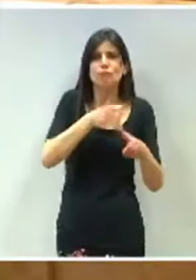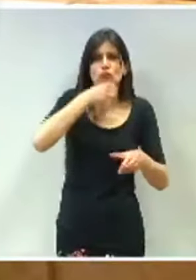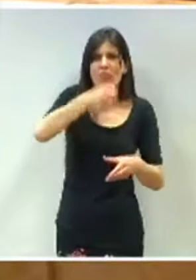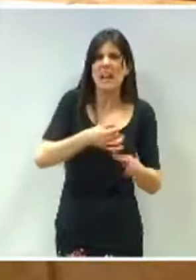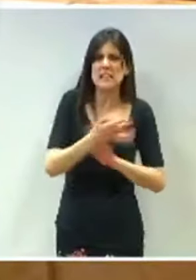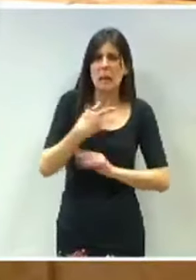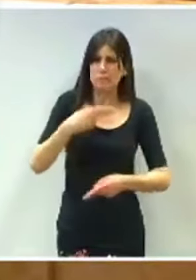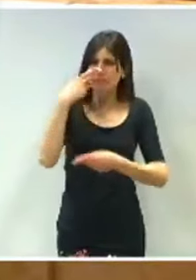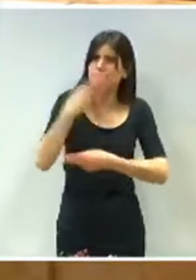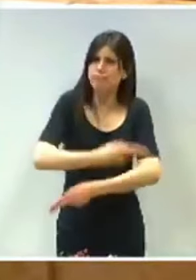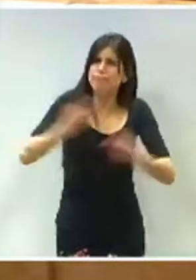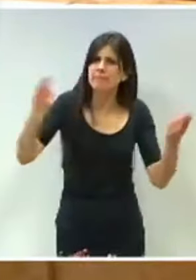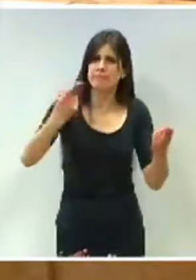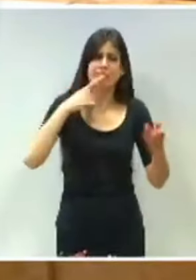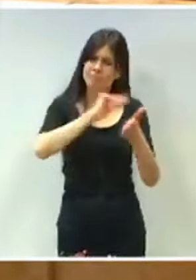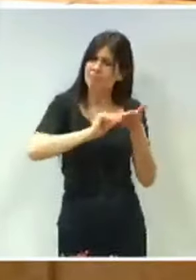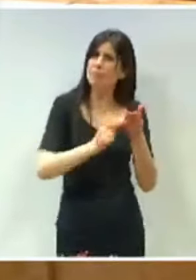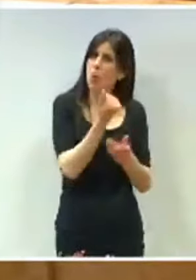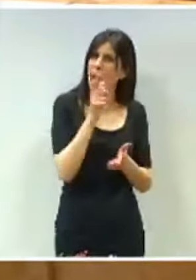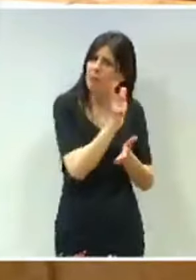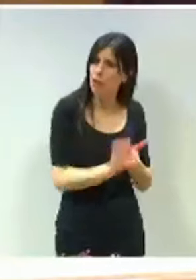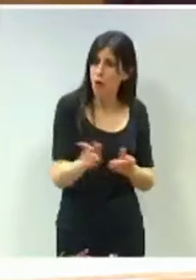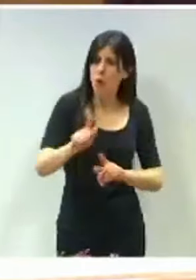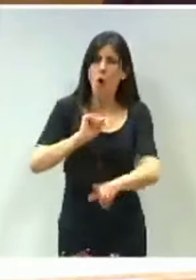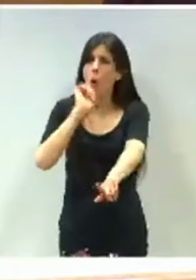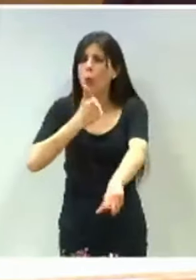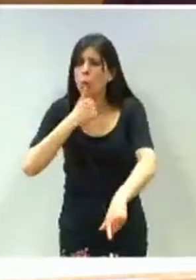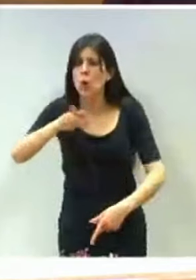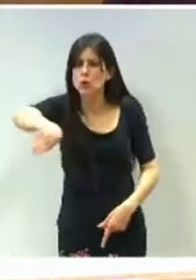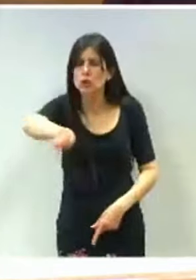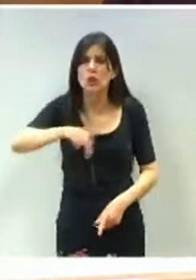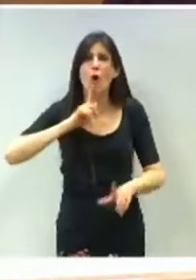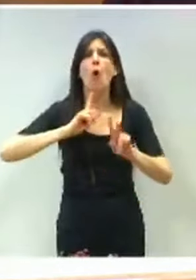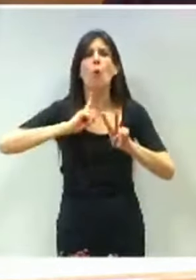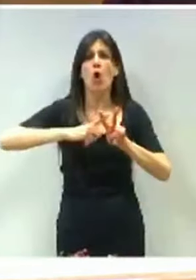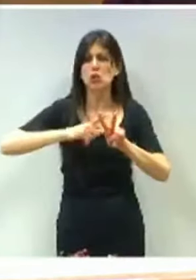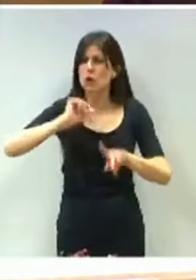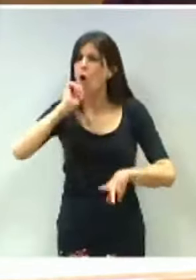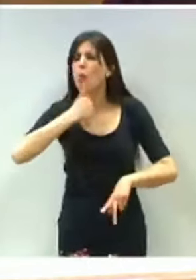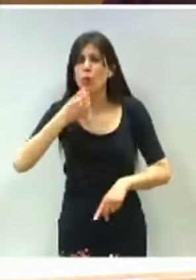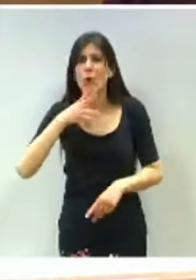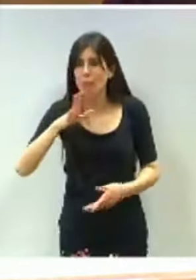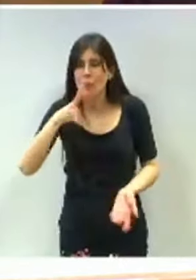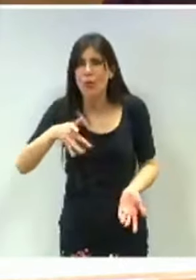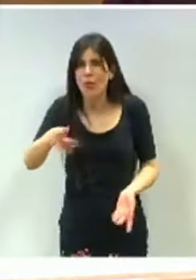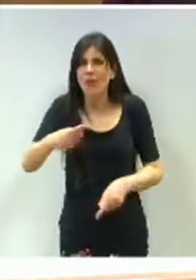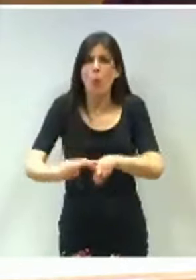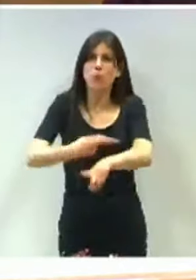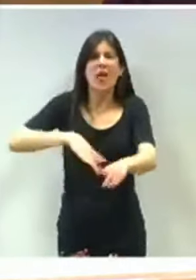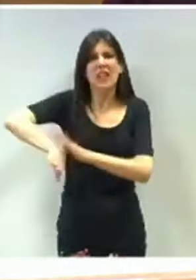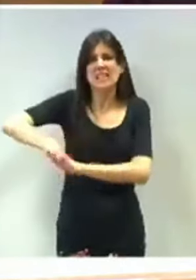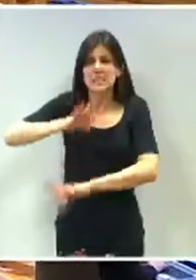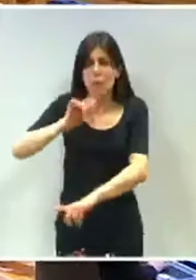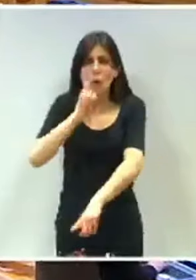y las publicamos las suyas están ocultas Por qué están ocultas las cuentas de vox y de la ultraderecha me lo puede